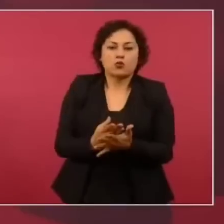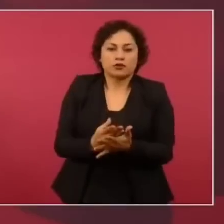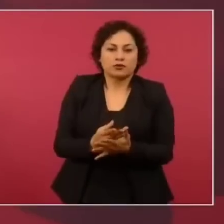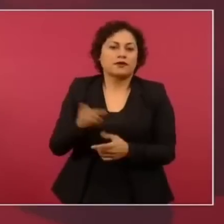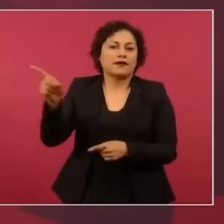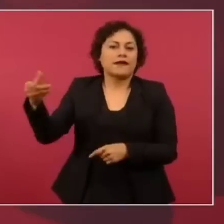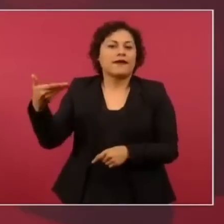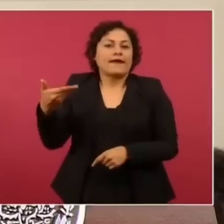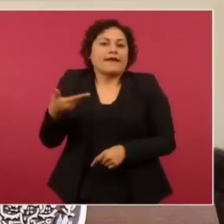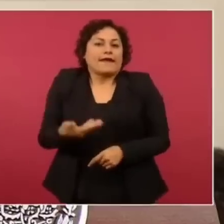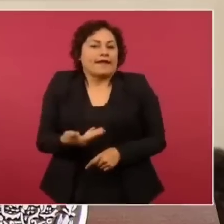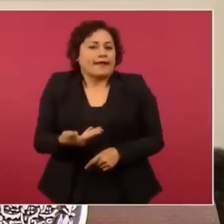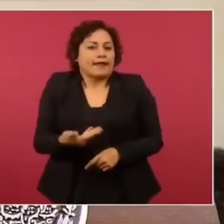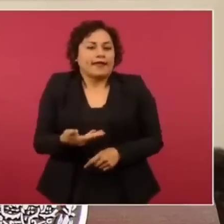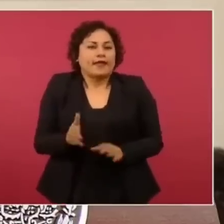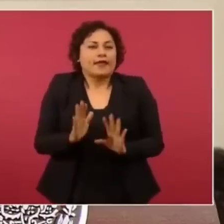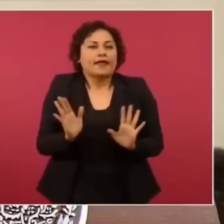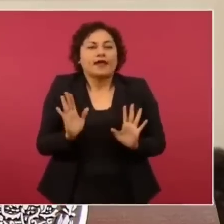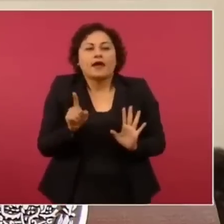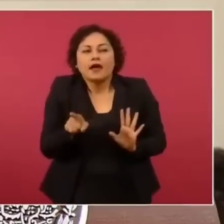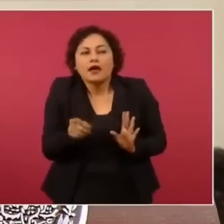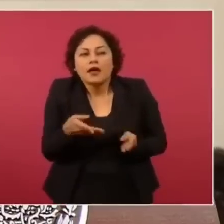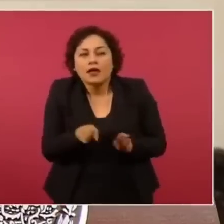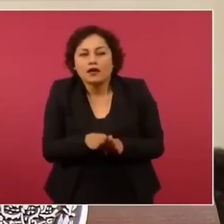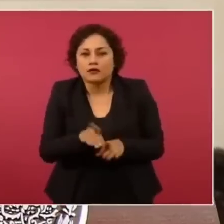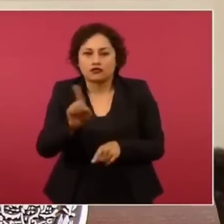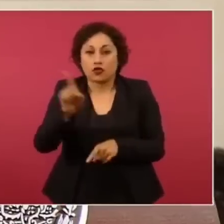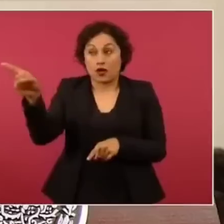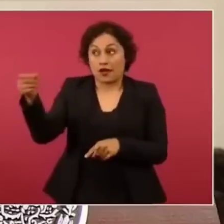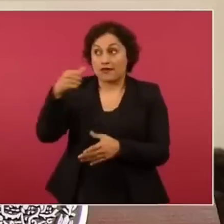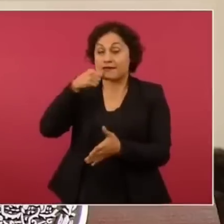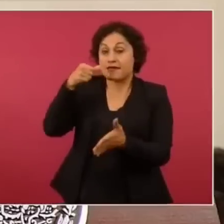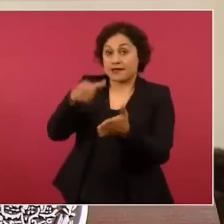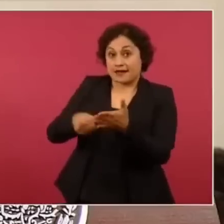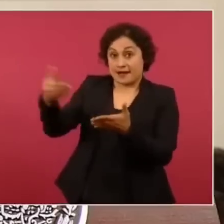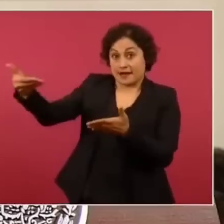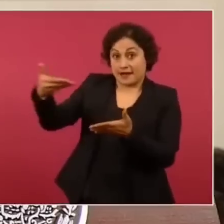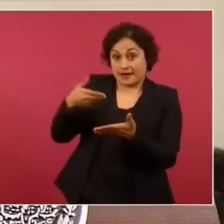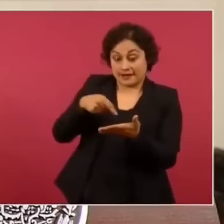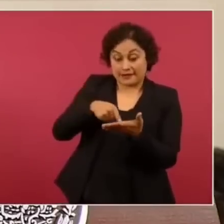apellido del que va a ser bloqueado y que quieren que se bloquee.